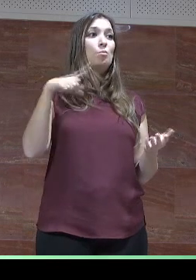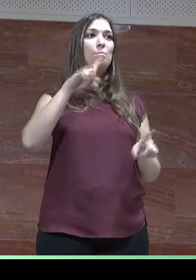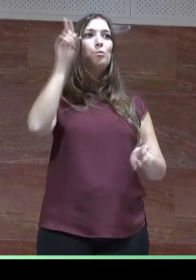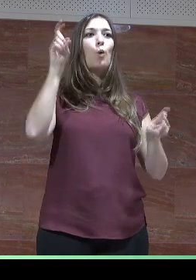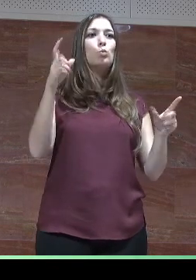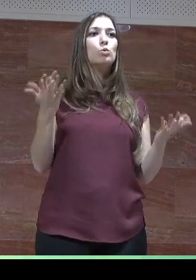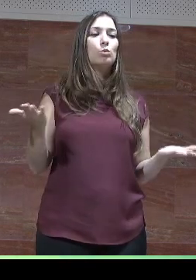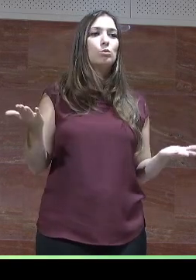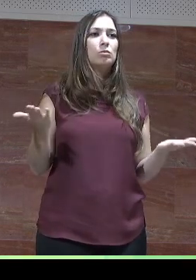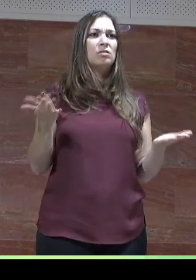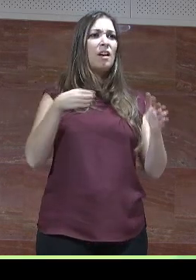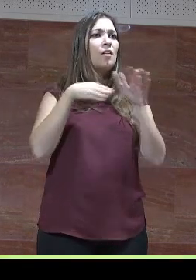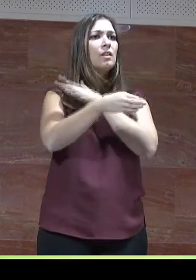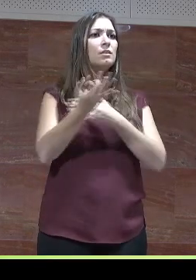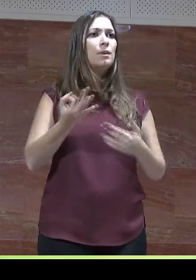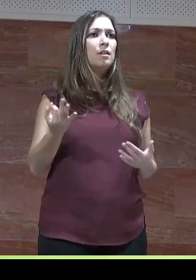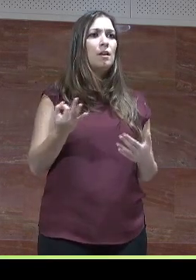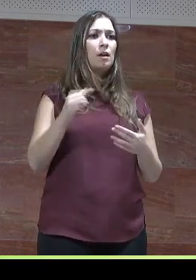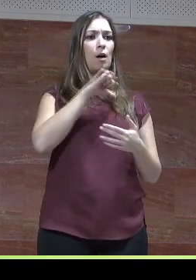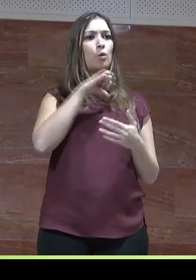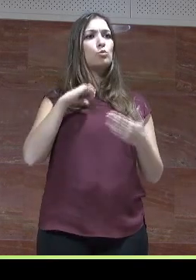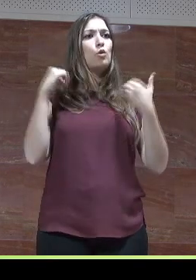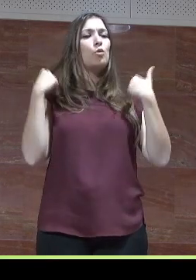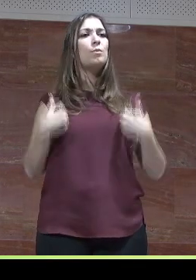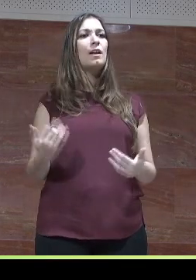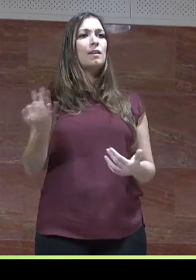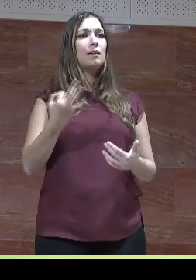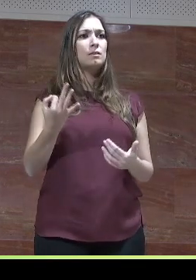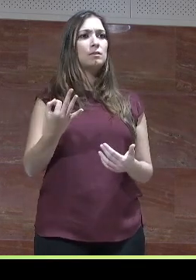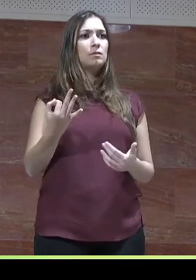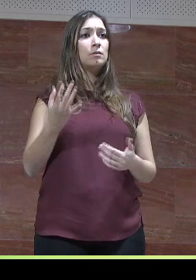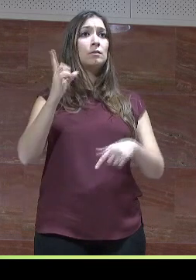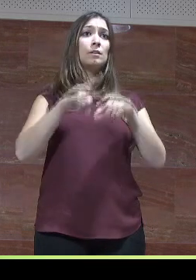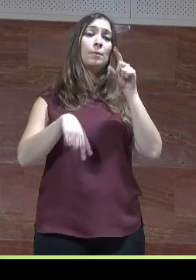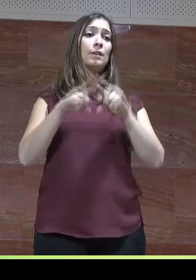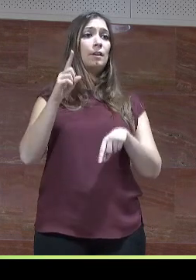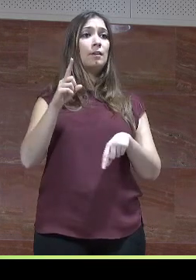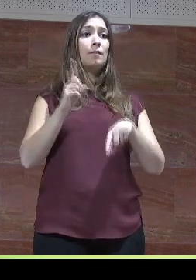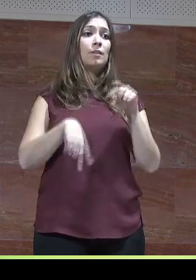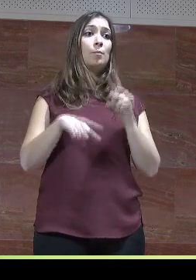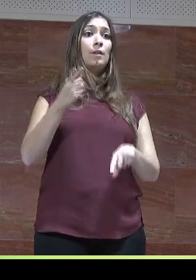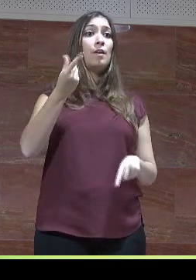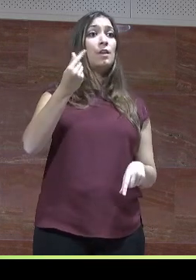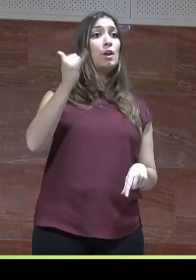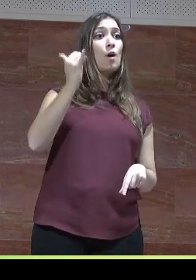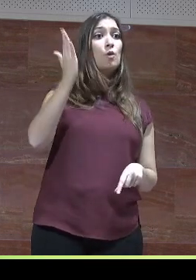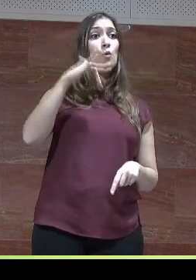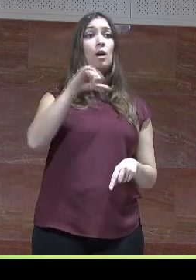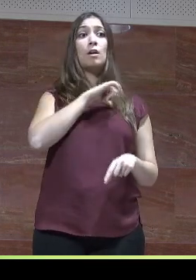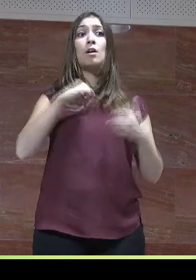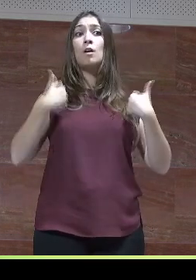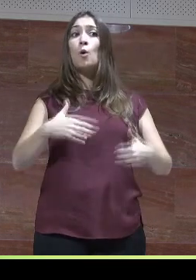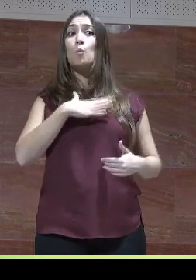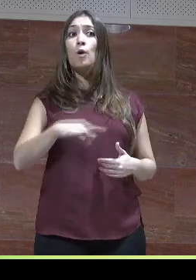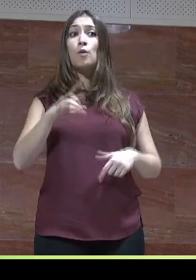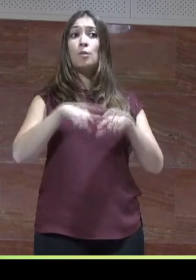¿no? ¿Acaso la accesibilidad y la autonomía se va a convertir en algo que solo dependa del dinero y de los recursos que cada